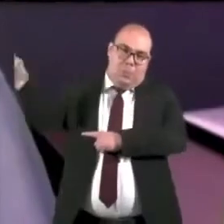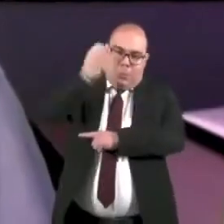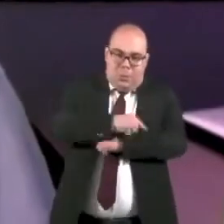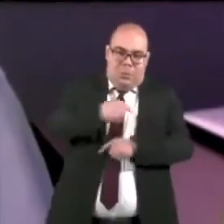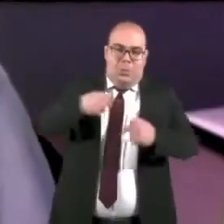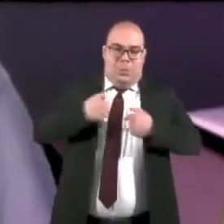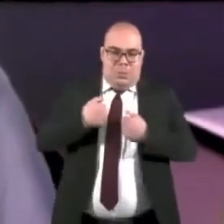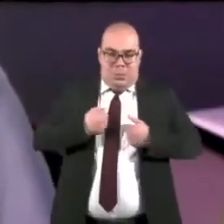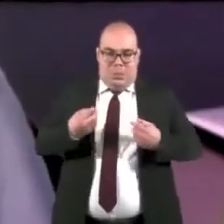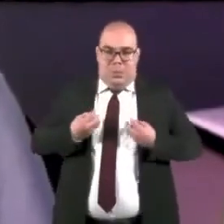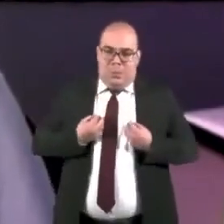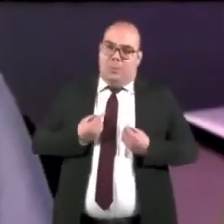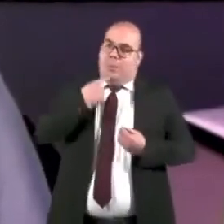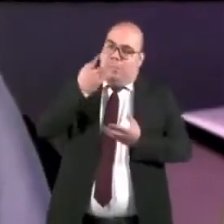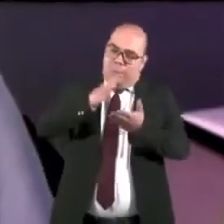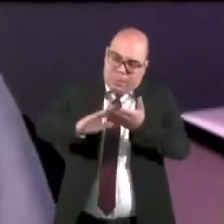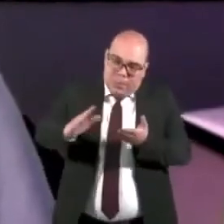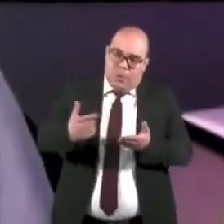existencia, seguir